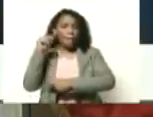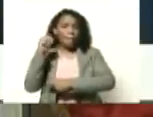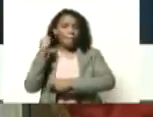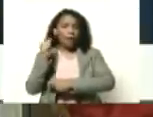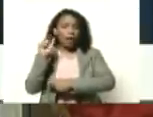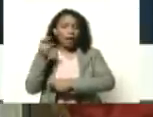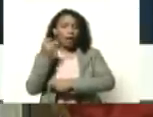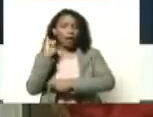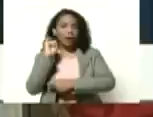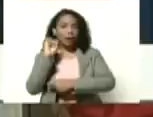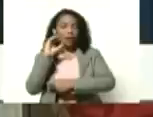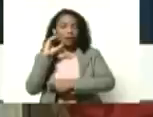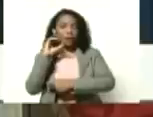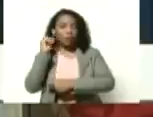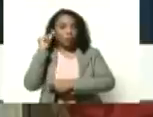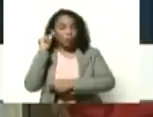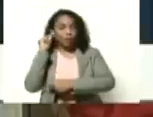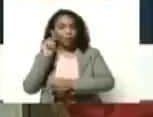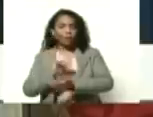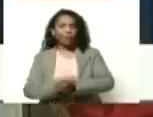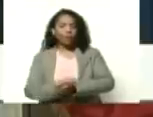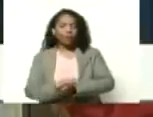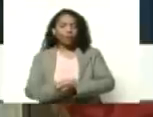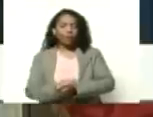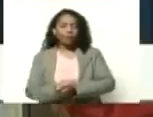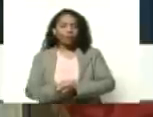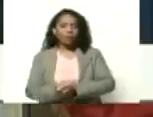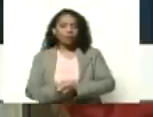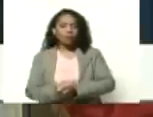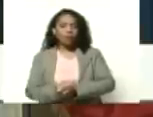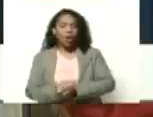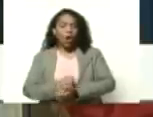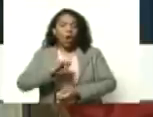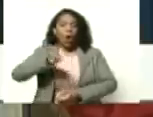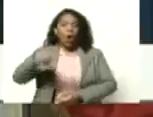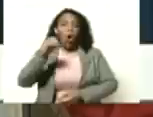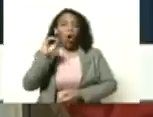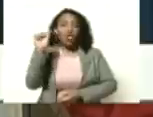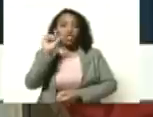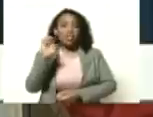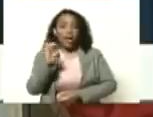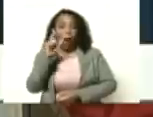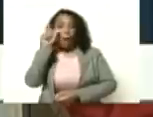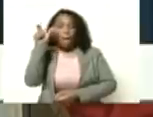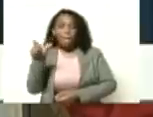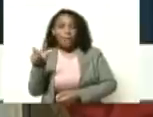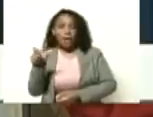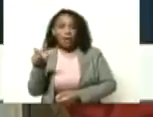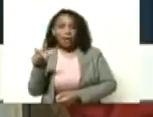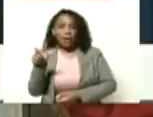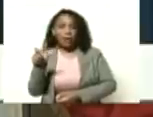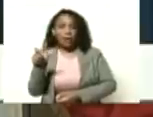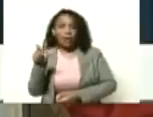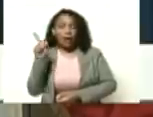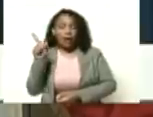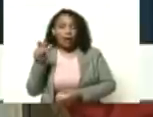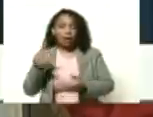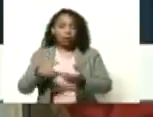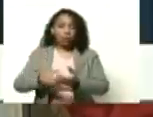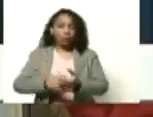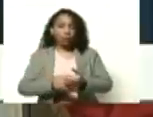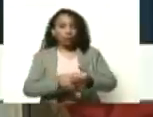en castellano son jose pinto alias bomberos ah